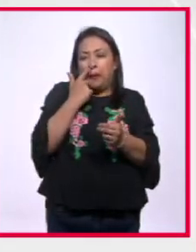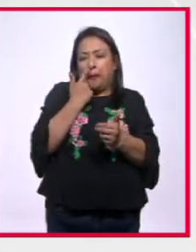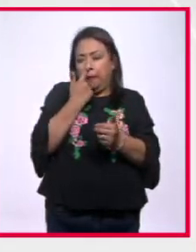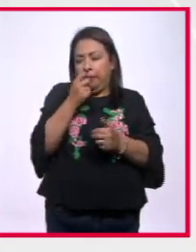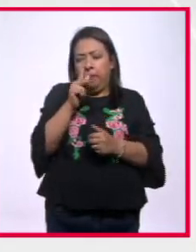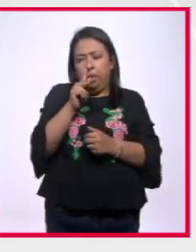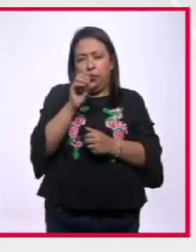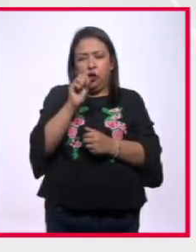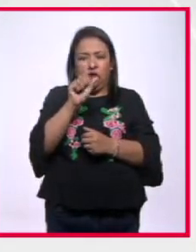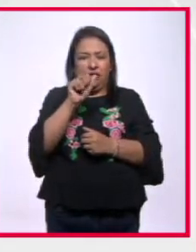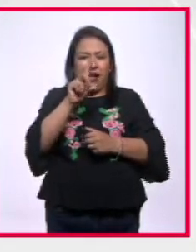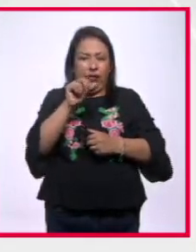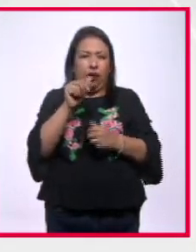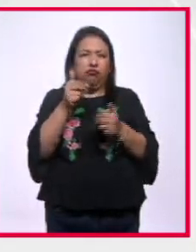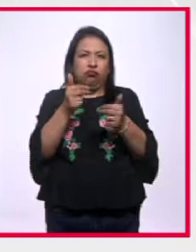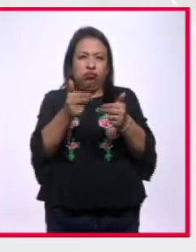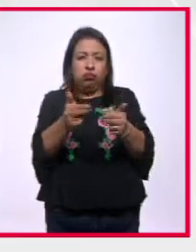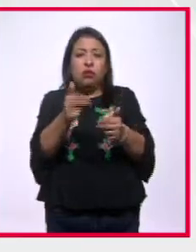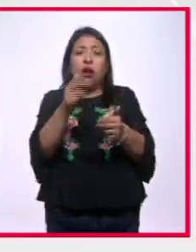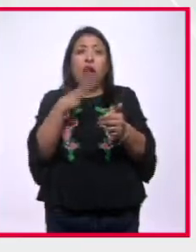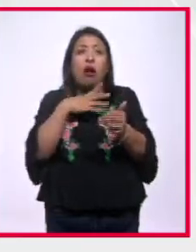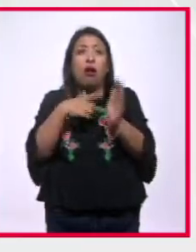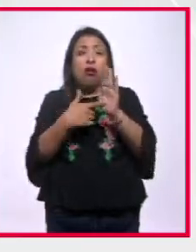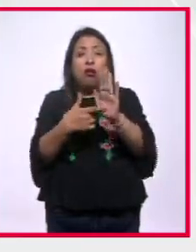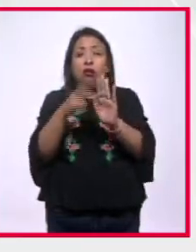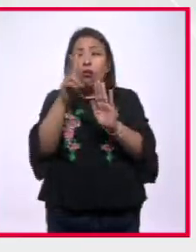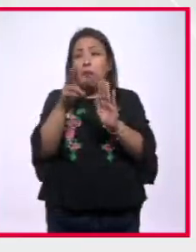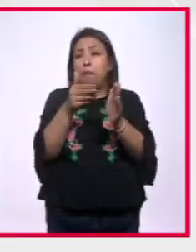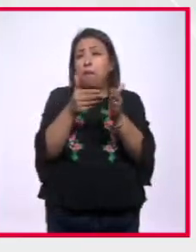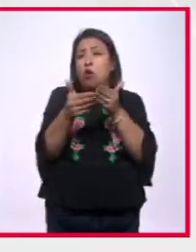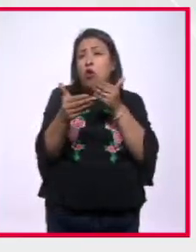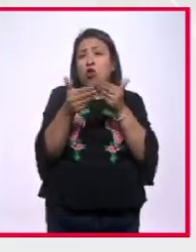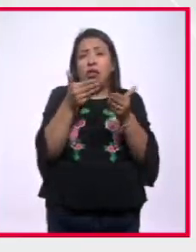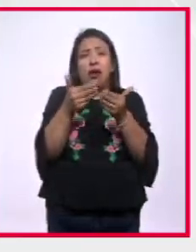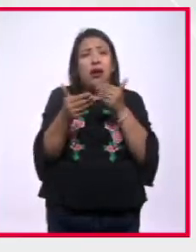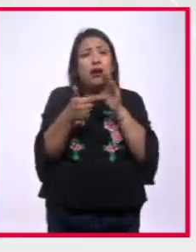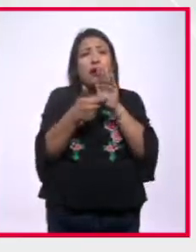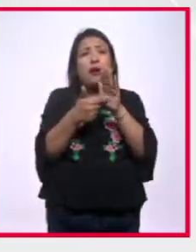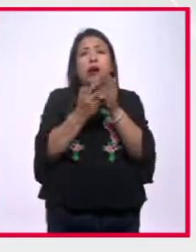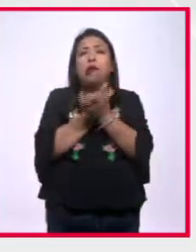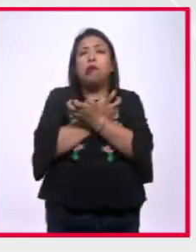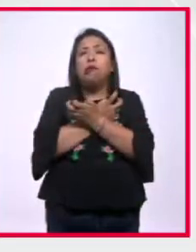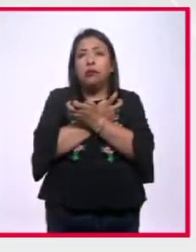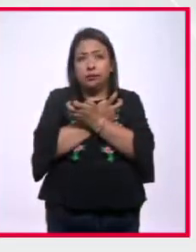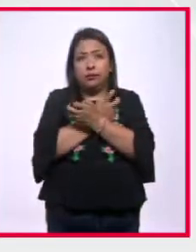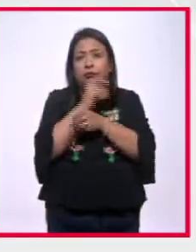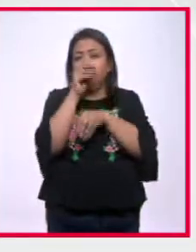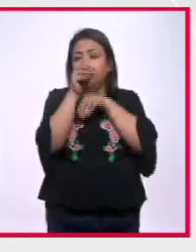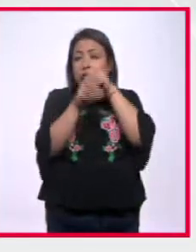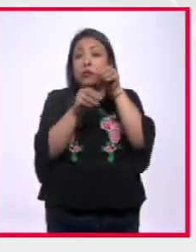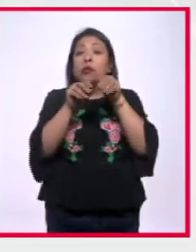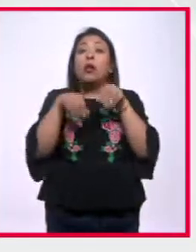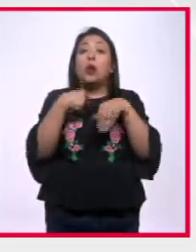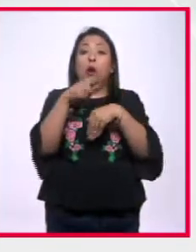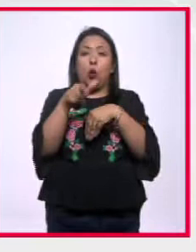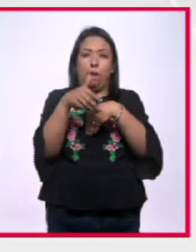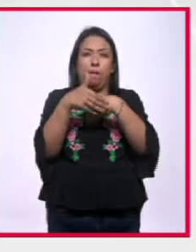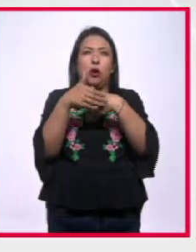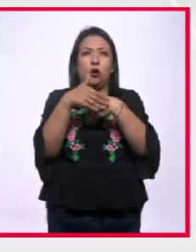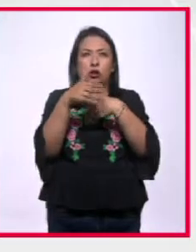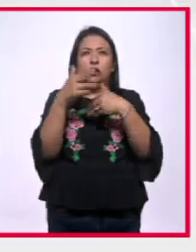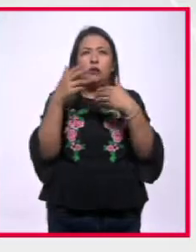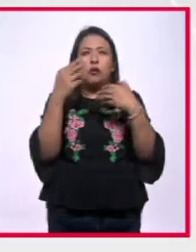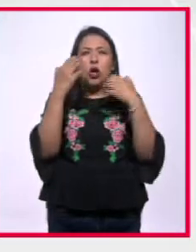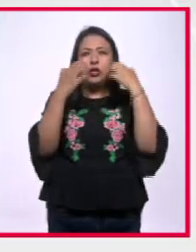guadalupe posada una recreación muy moderna muy lúdica de las calaveras y tendremos una exposición del maestro